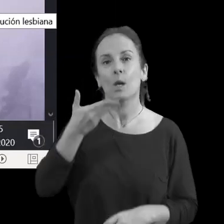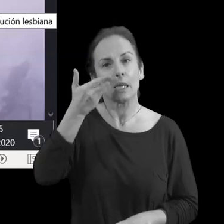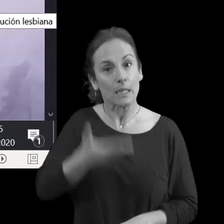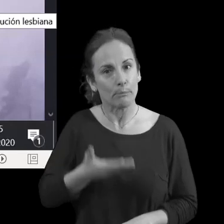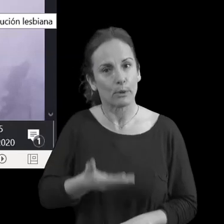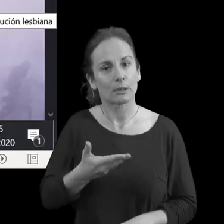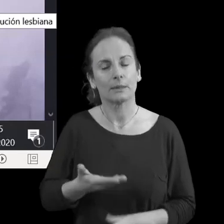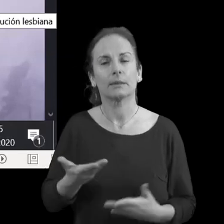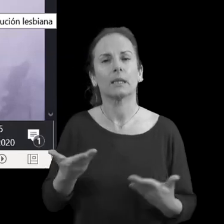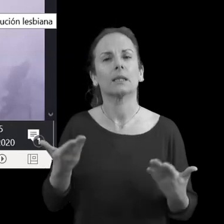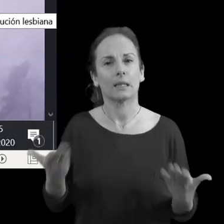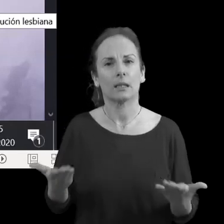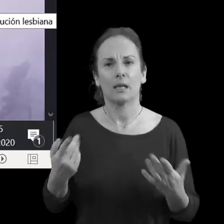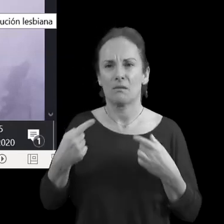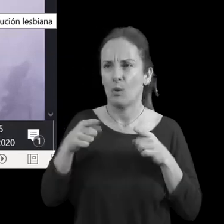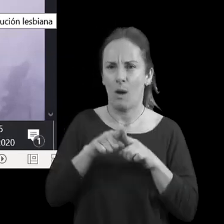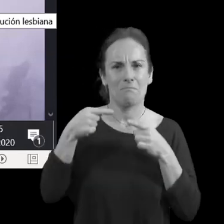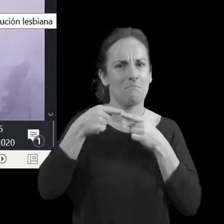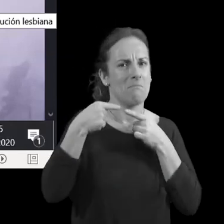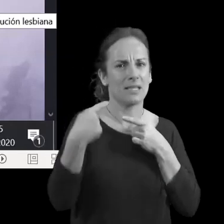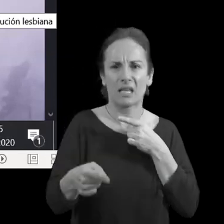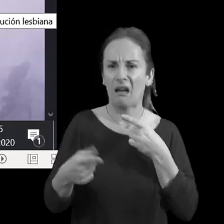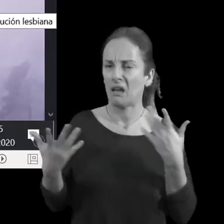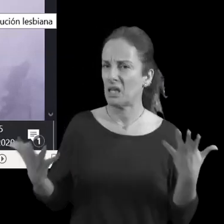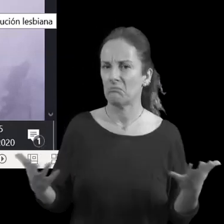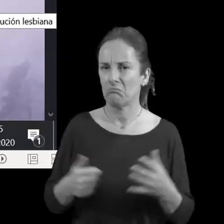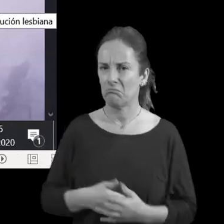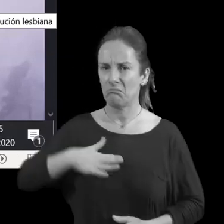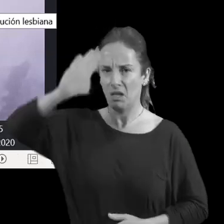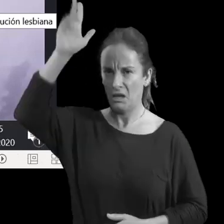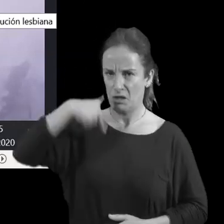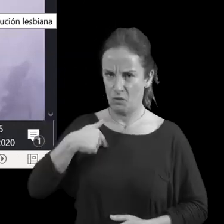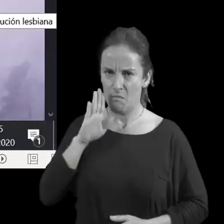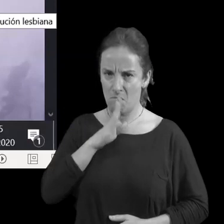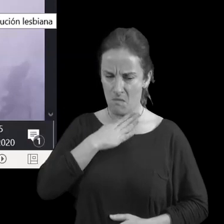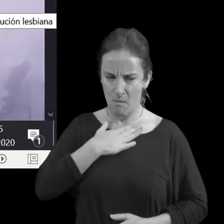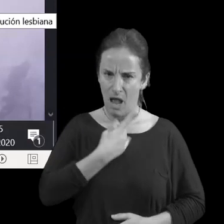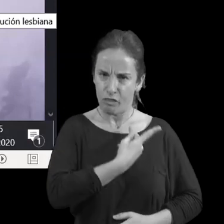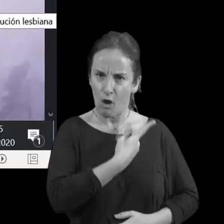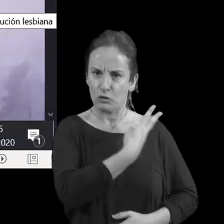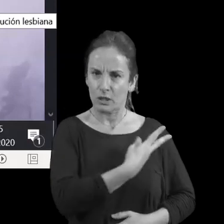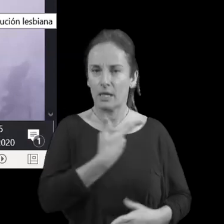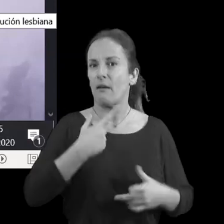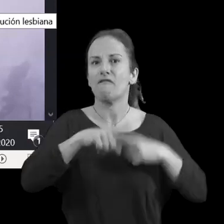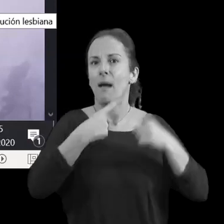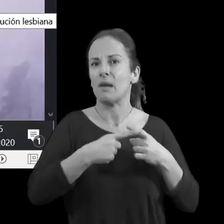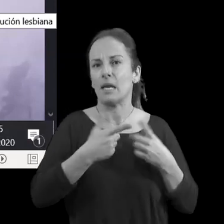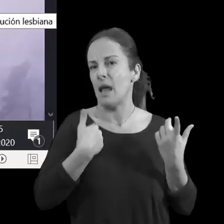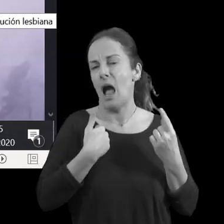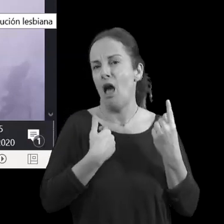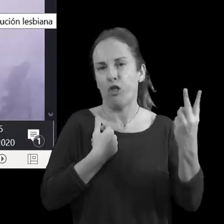este mensaje de, oye, pues aquí estamos, somos dos mamás, o tres, o dos papás, o mira, en una familia poliamorosa, o sea, creo que